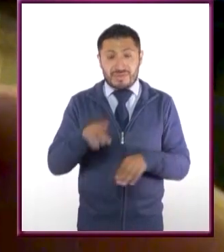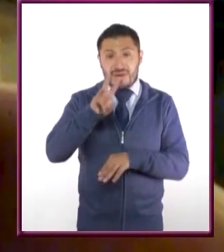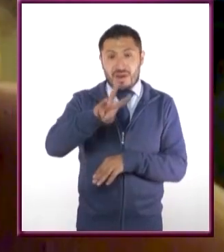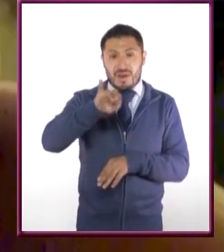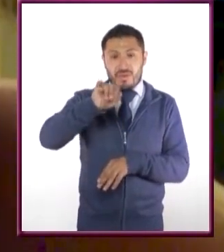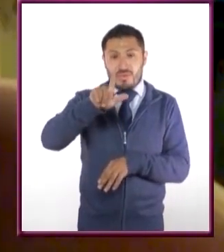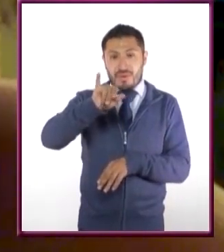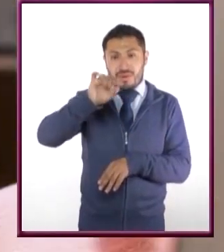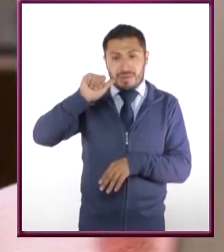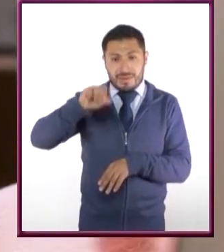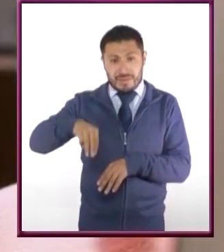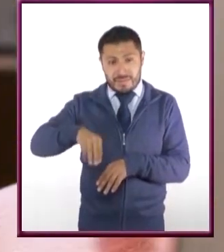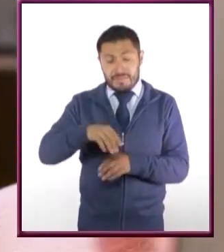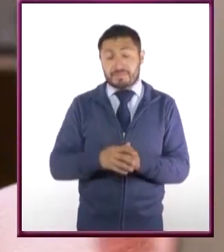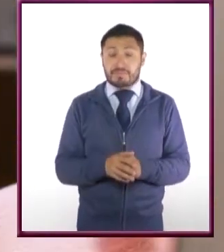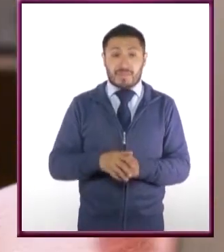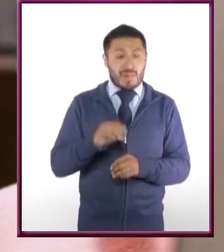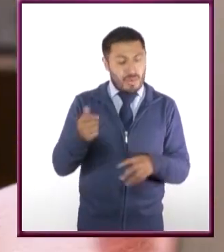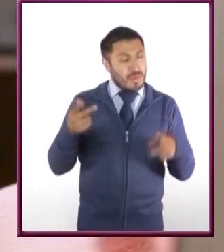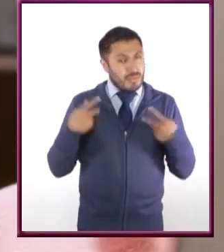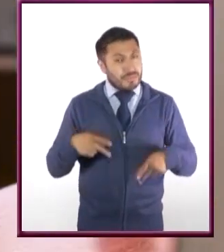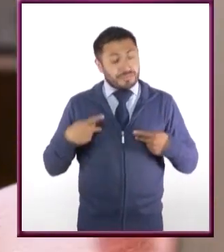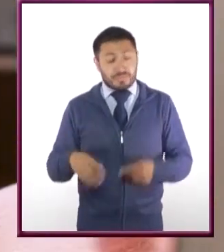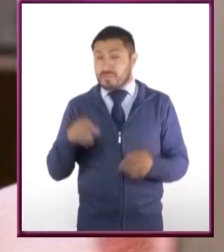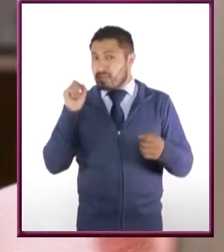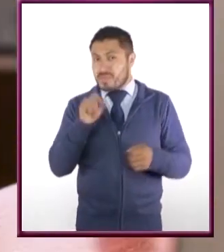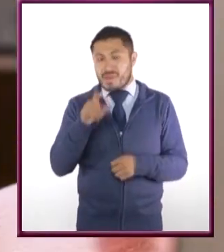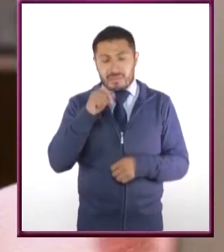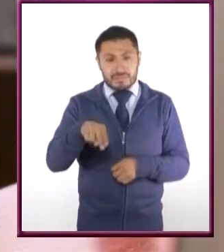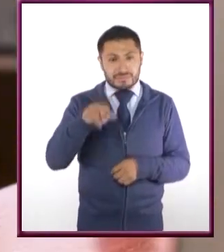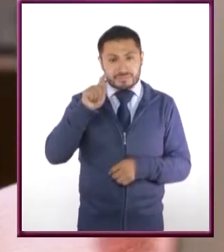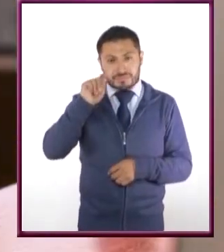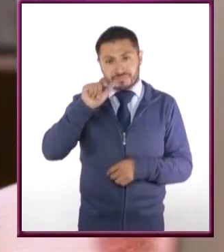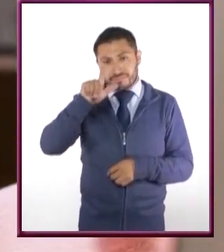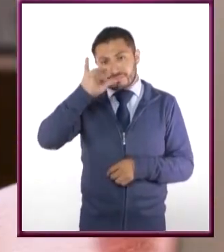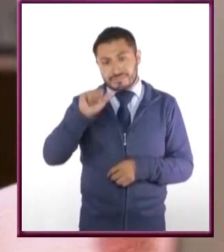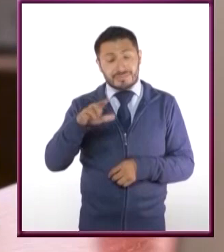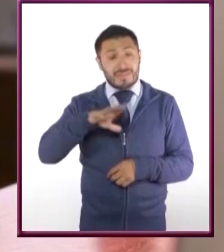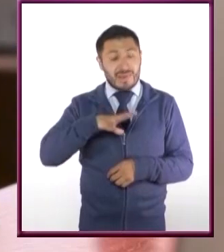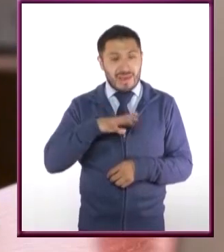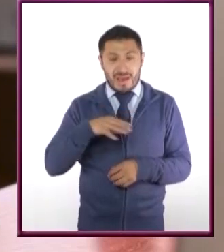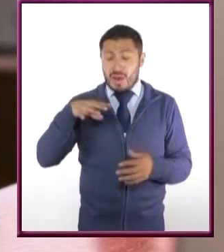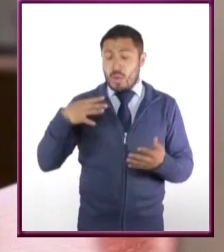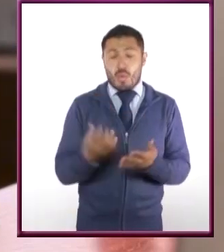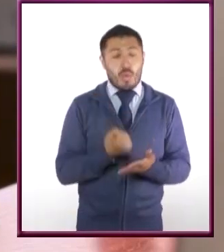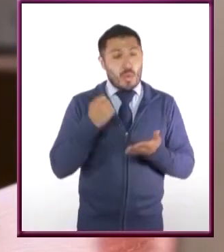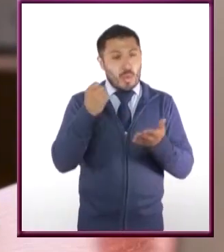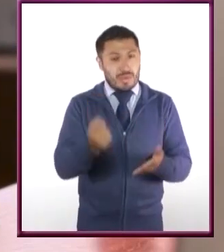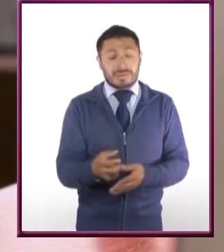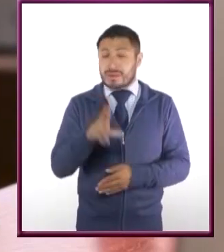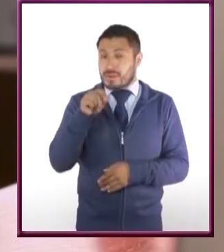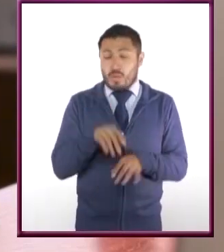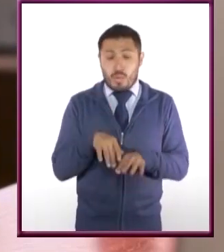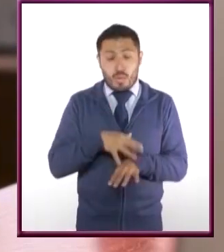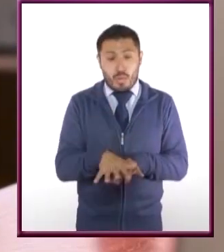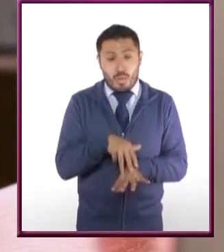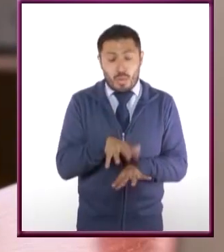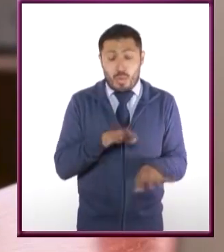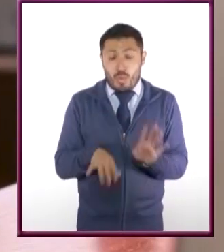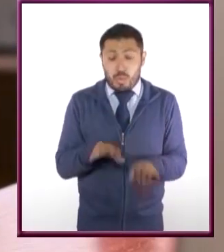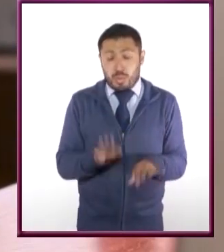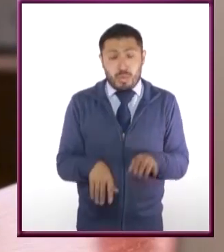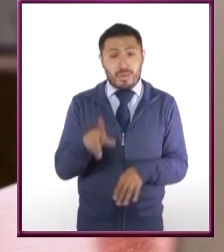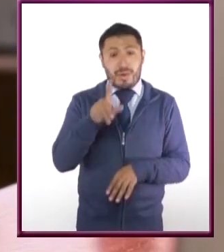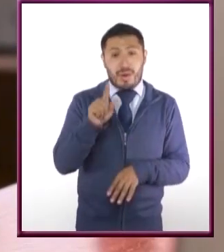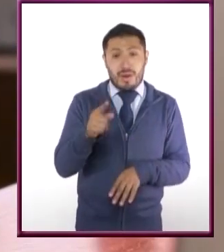William Tobright. También la misma Natalia Makarova tiene un récord sin aletas de 71 metros, ¿no?